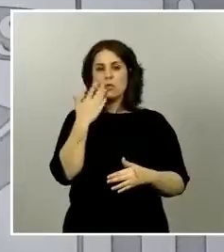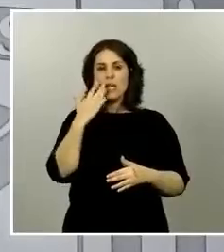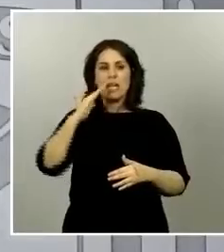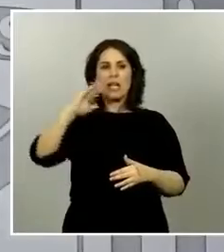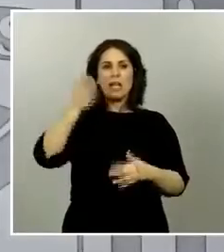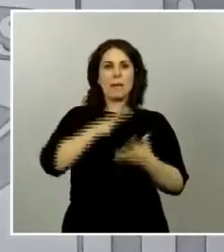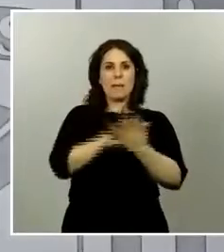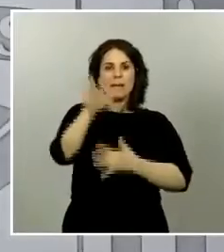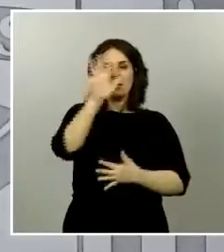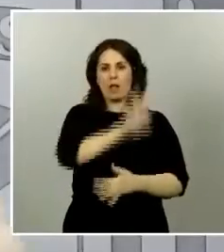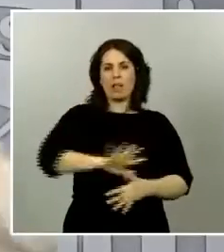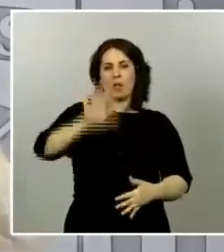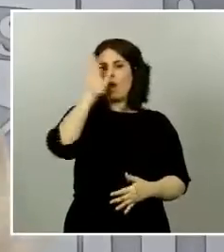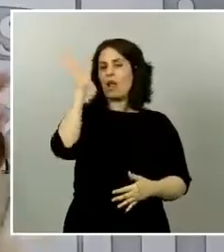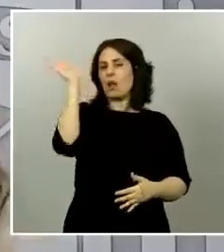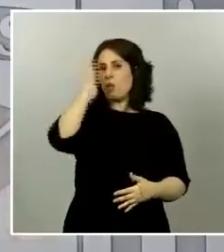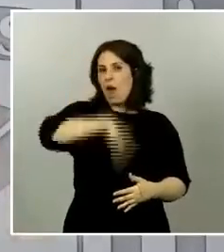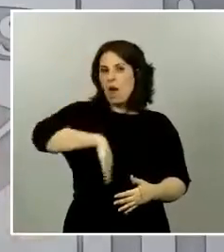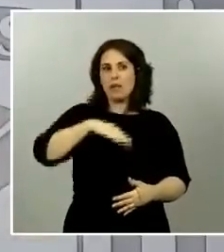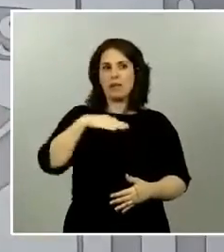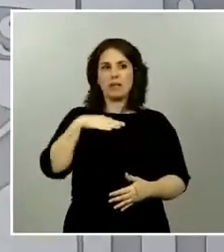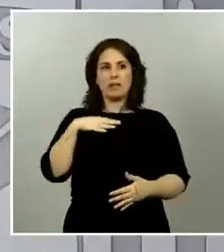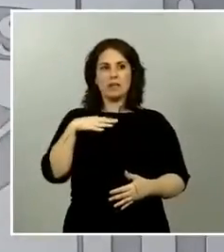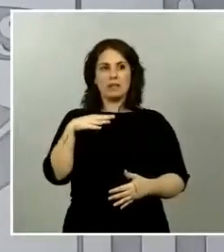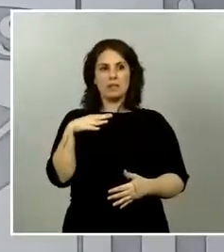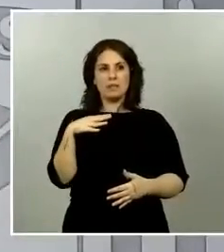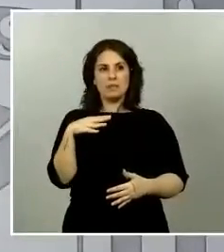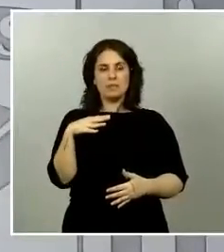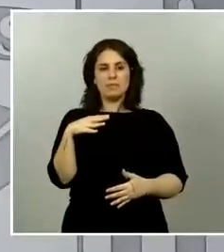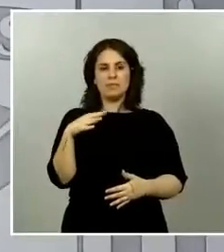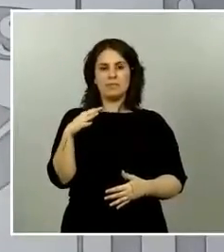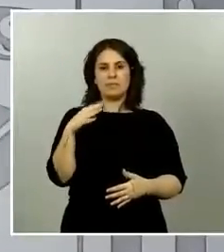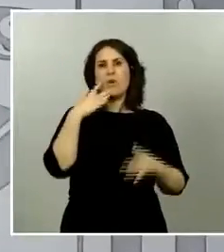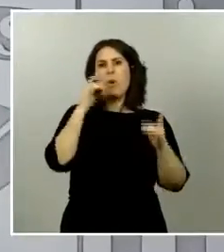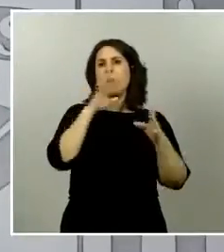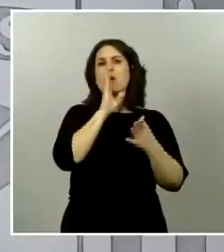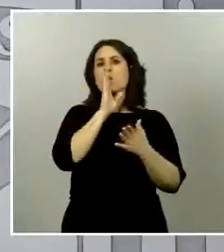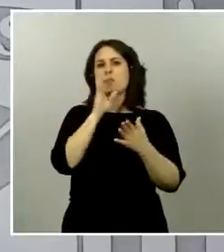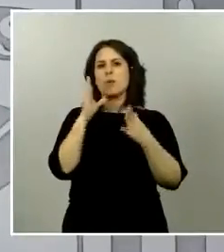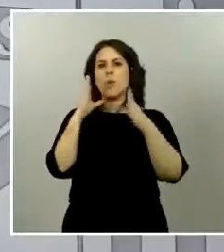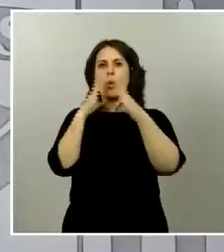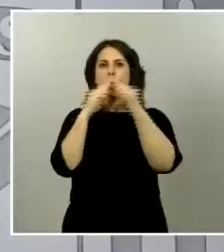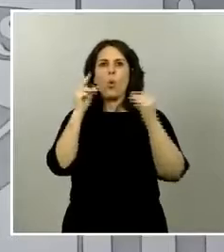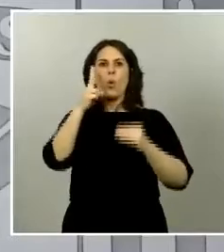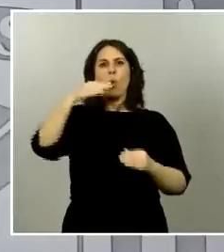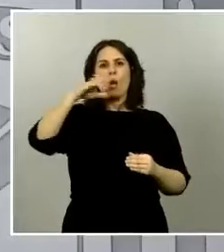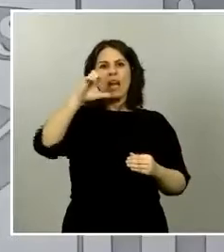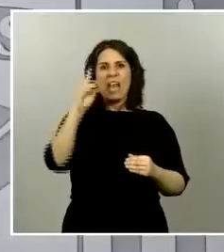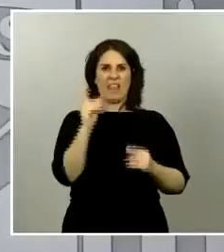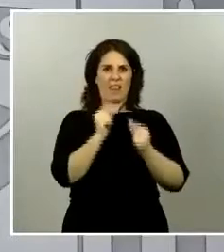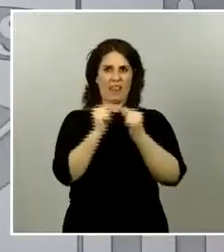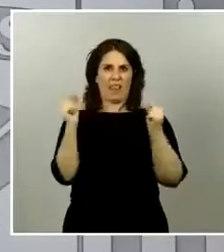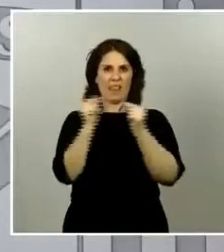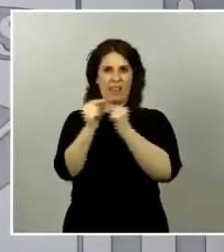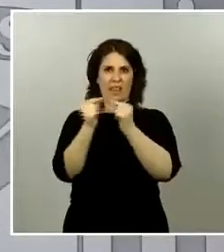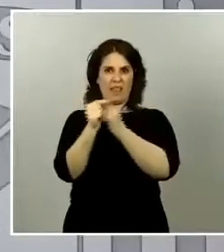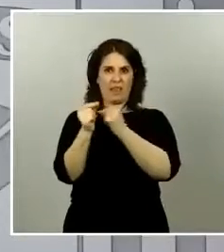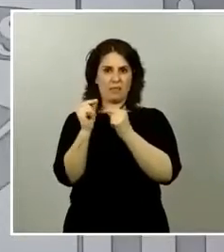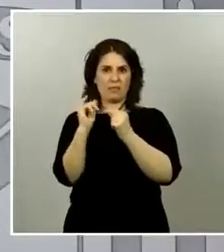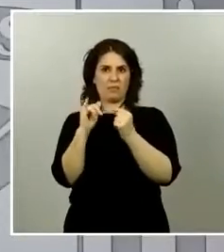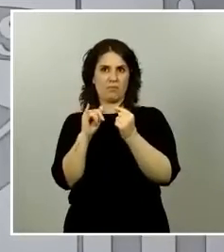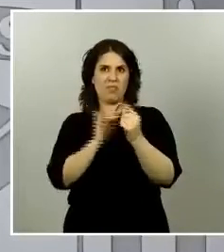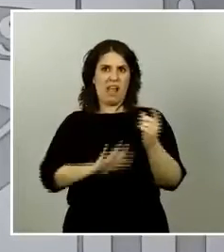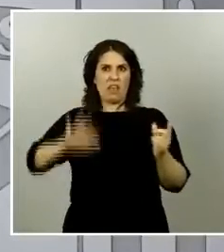pero entiendo que si no tiene una incidencia, un impacto nacional, si no tiene una extensión, ¿no?, como hay algunas universidades a distancia,